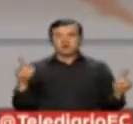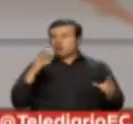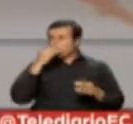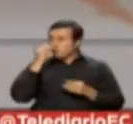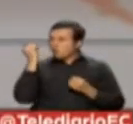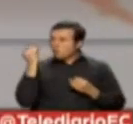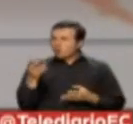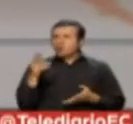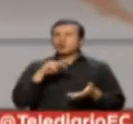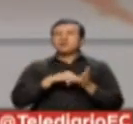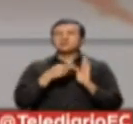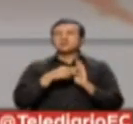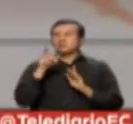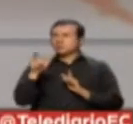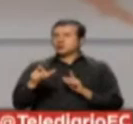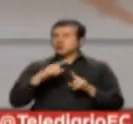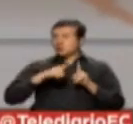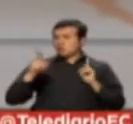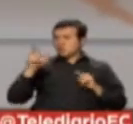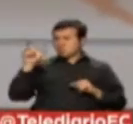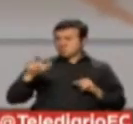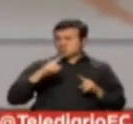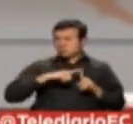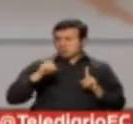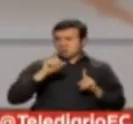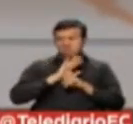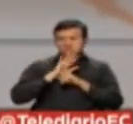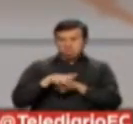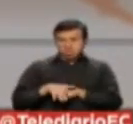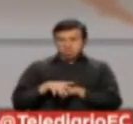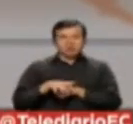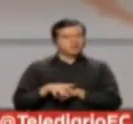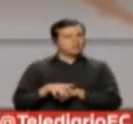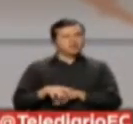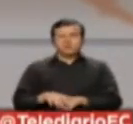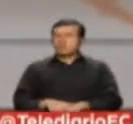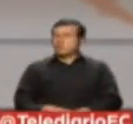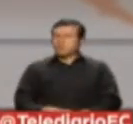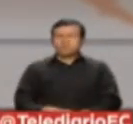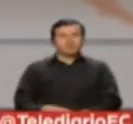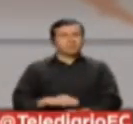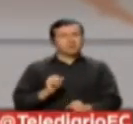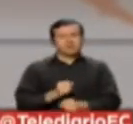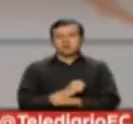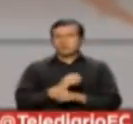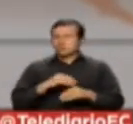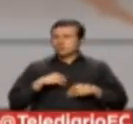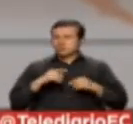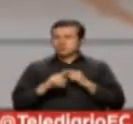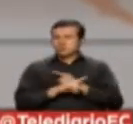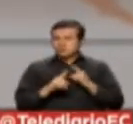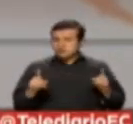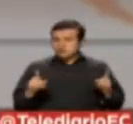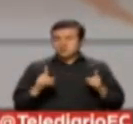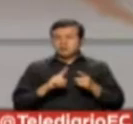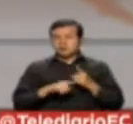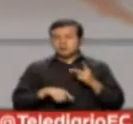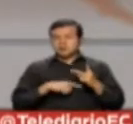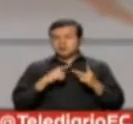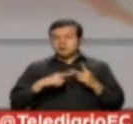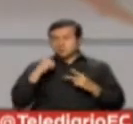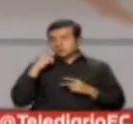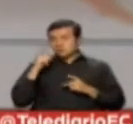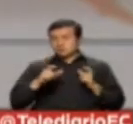no es más que la exclusión al diferente elección a lo extraño la exclusión al extranjero y eso no puede ser no debe ser así como no debemos